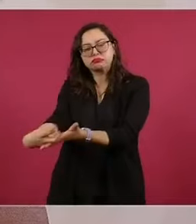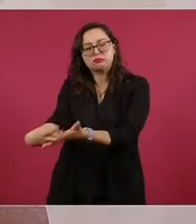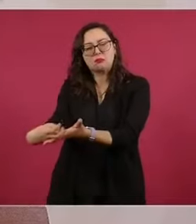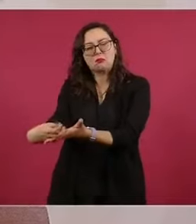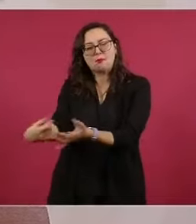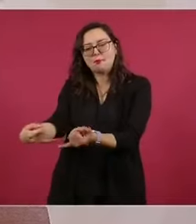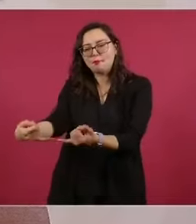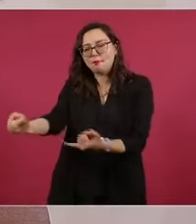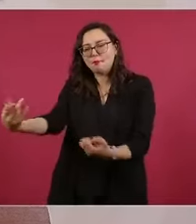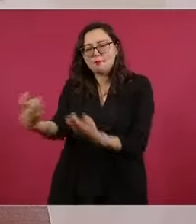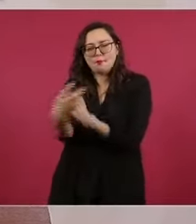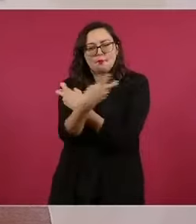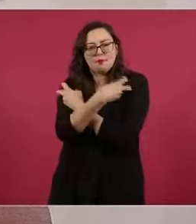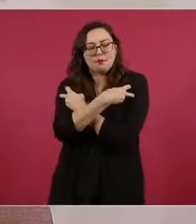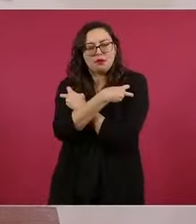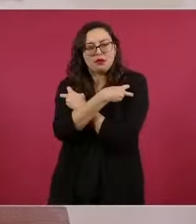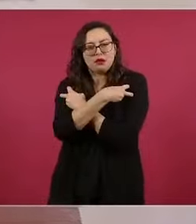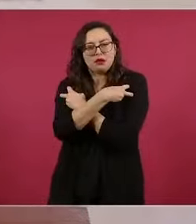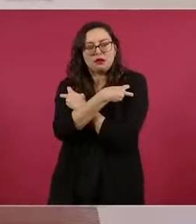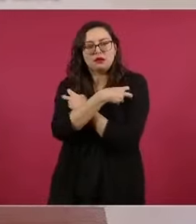Es la enajenación,